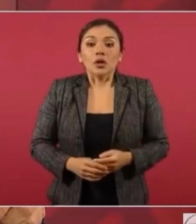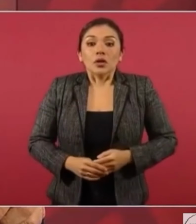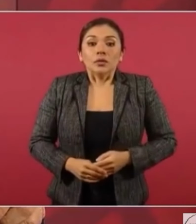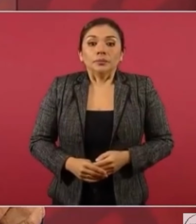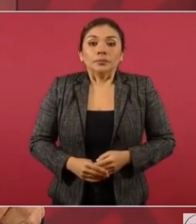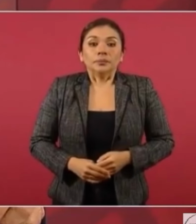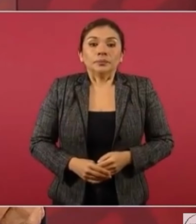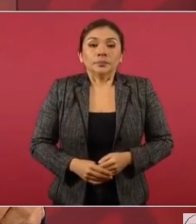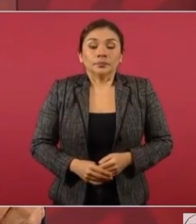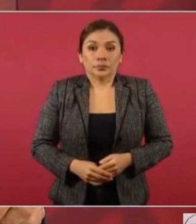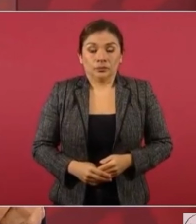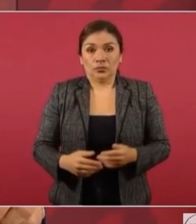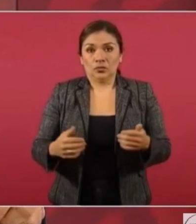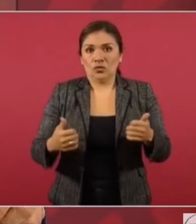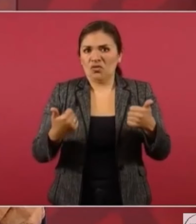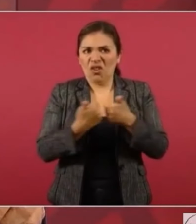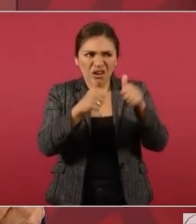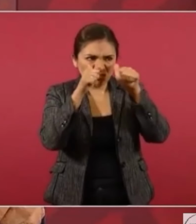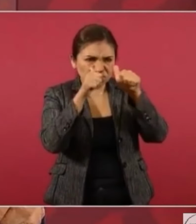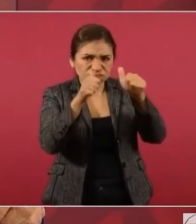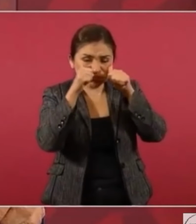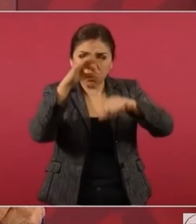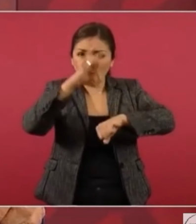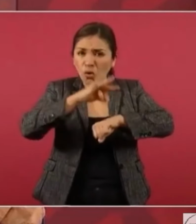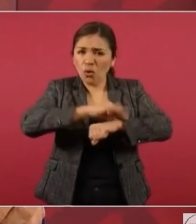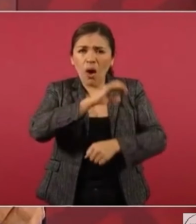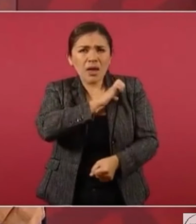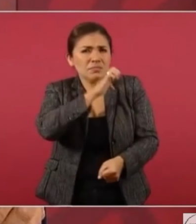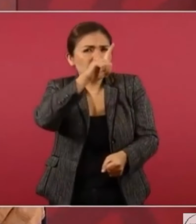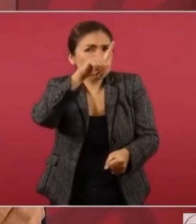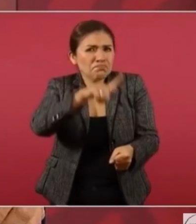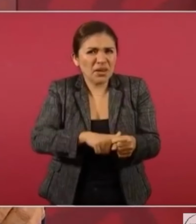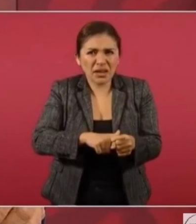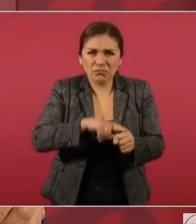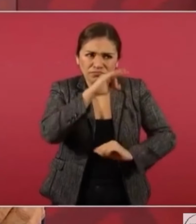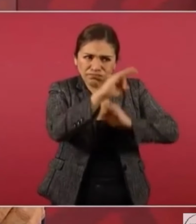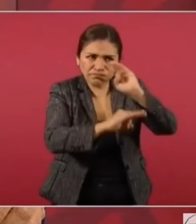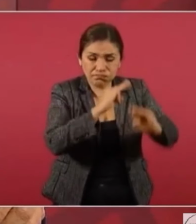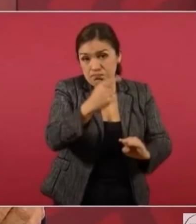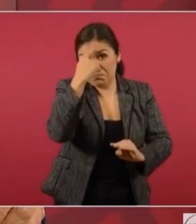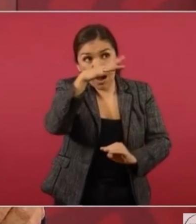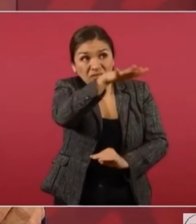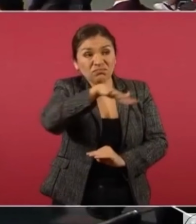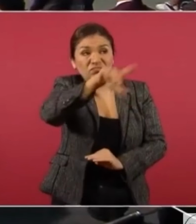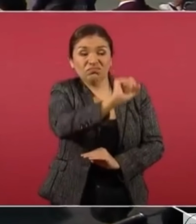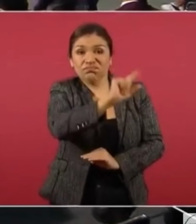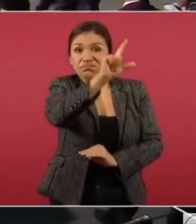la atención médica especial para altos funcionarios.